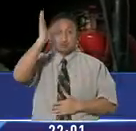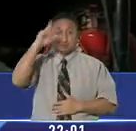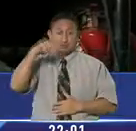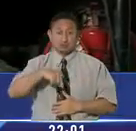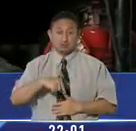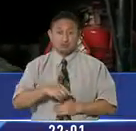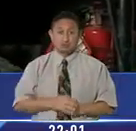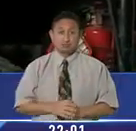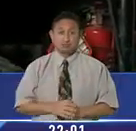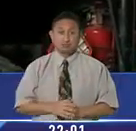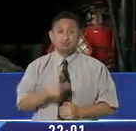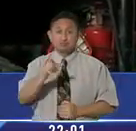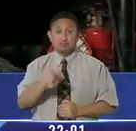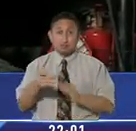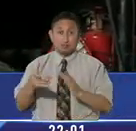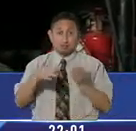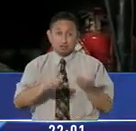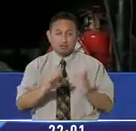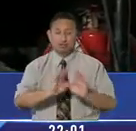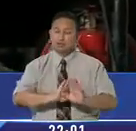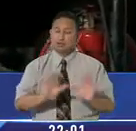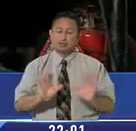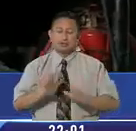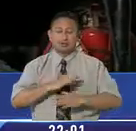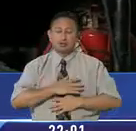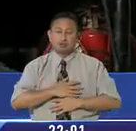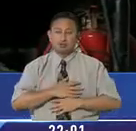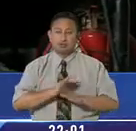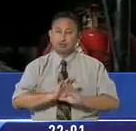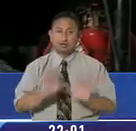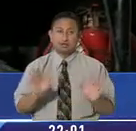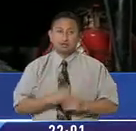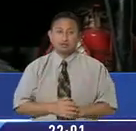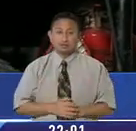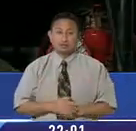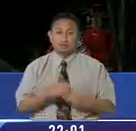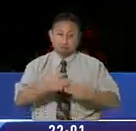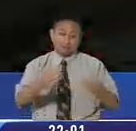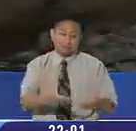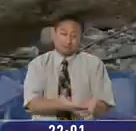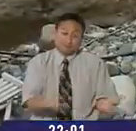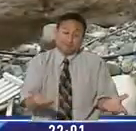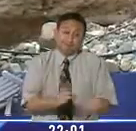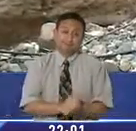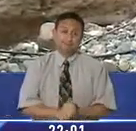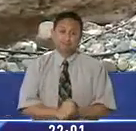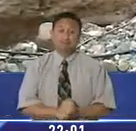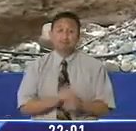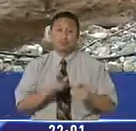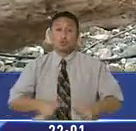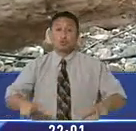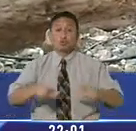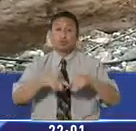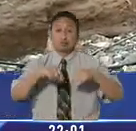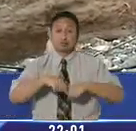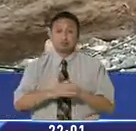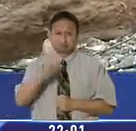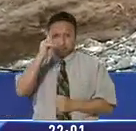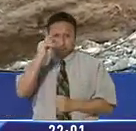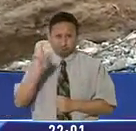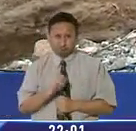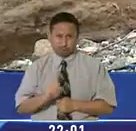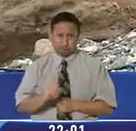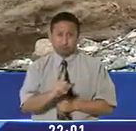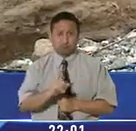hubo desgracias humanas, no hubo muertos, no hubo nada. Lo material. Es una zona de difícil acceso.